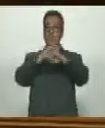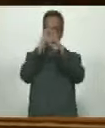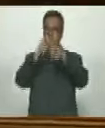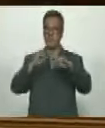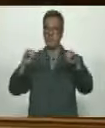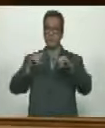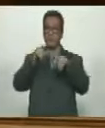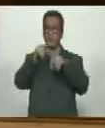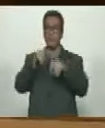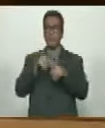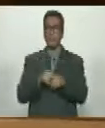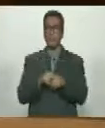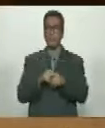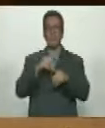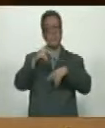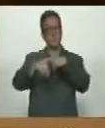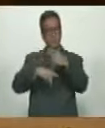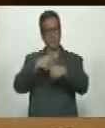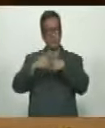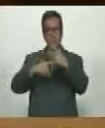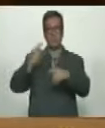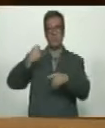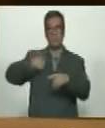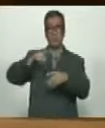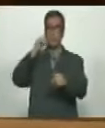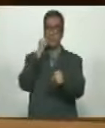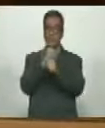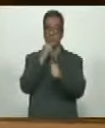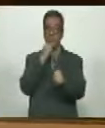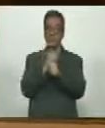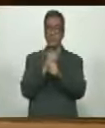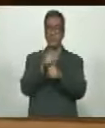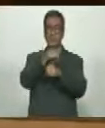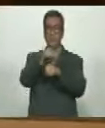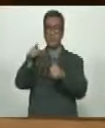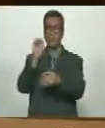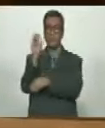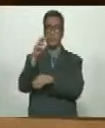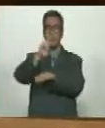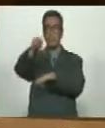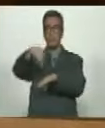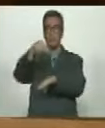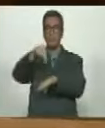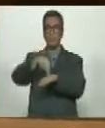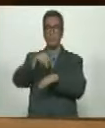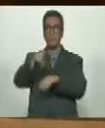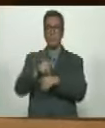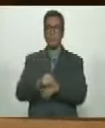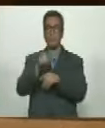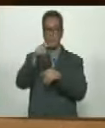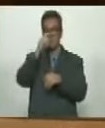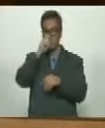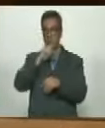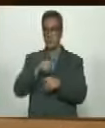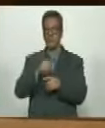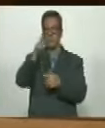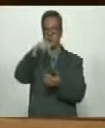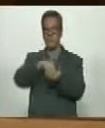felices del desarrollo que ha tenido el trabajo de esta Asamblea Nacional en este año